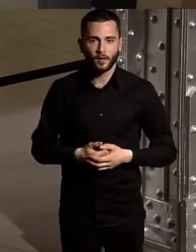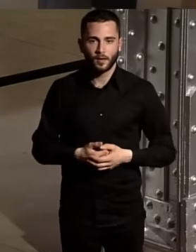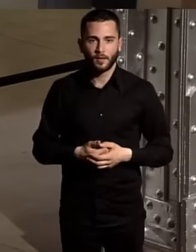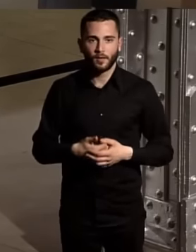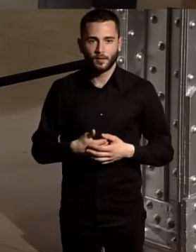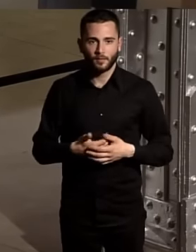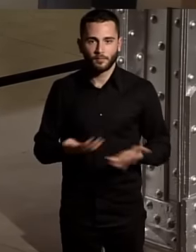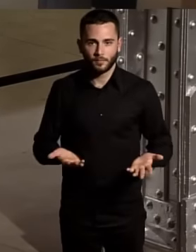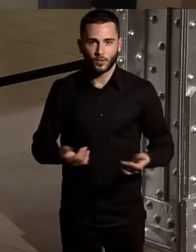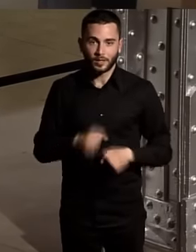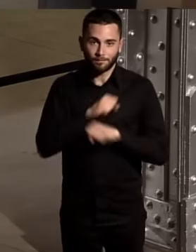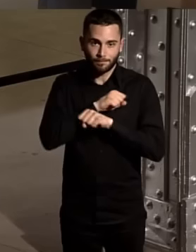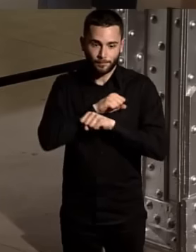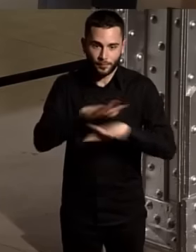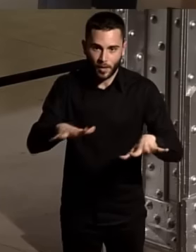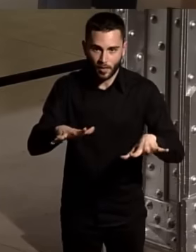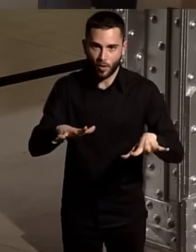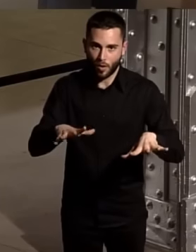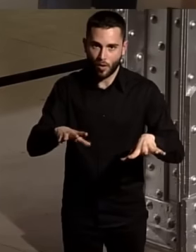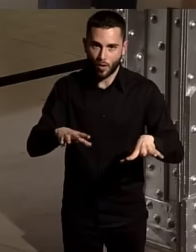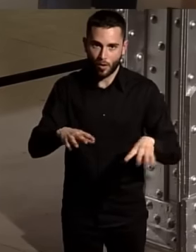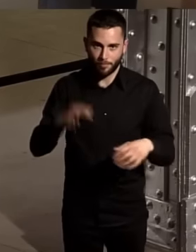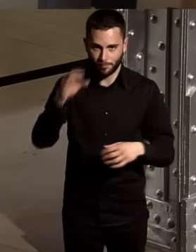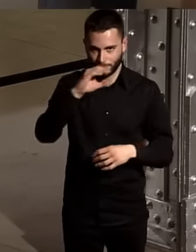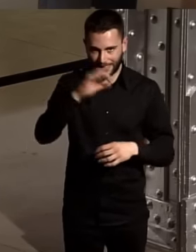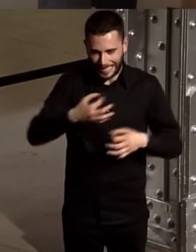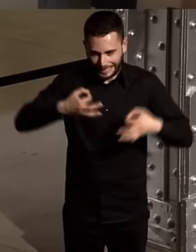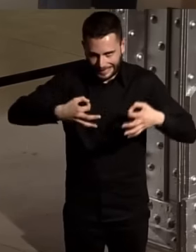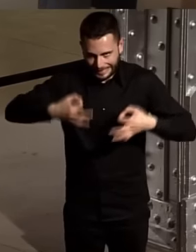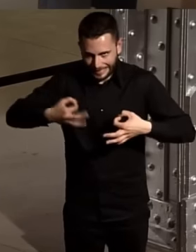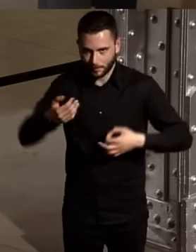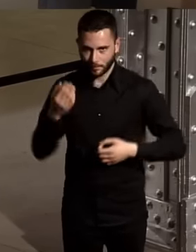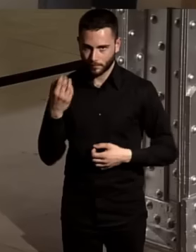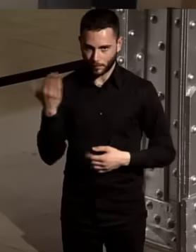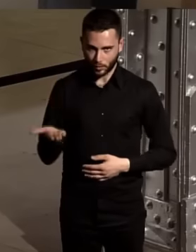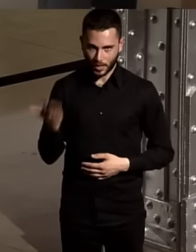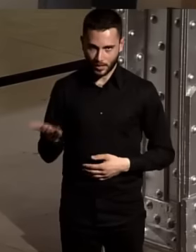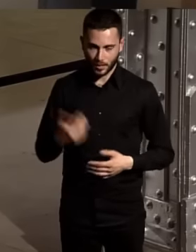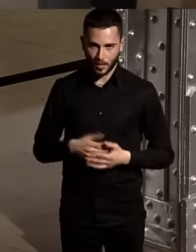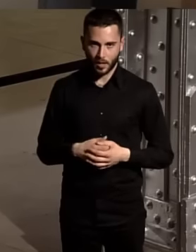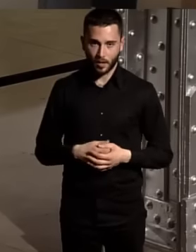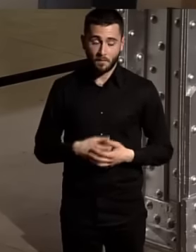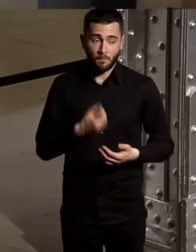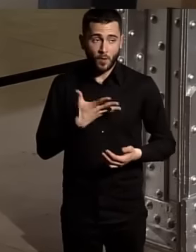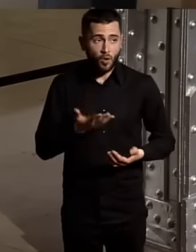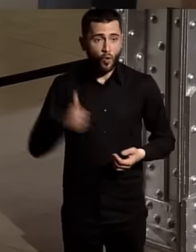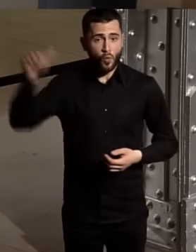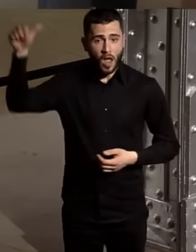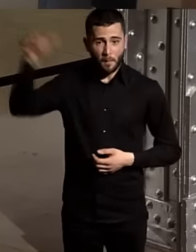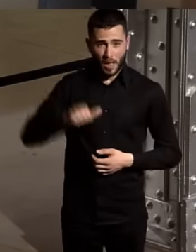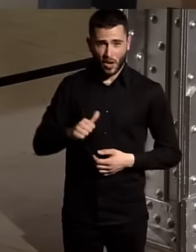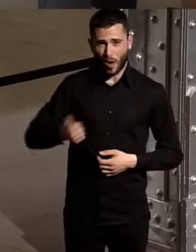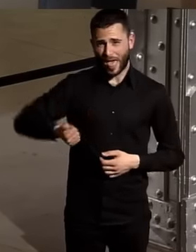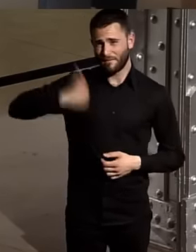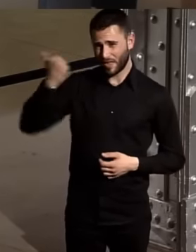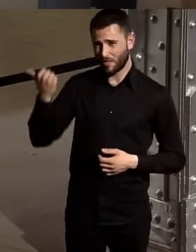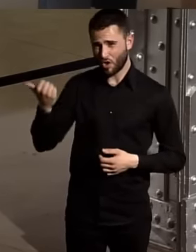importante para la divulgación de la ciencia gracias Bueno una película de ficción no es un